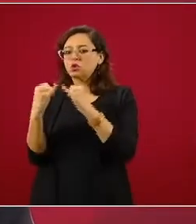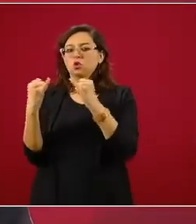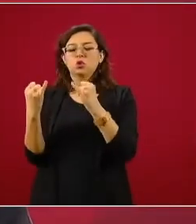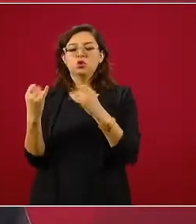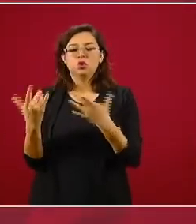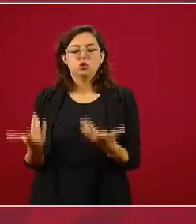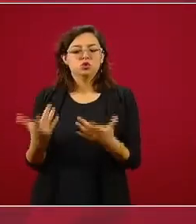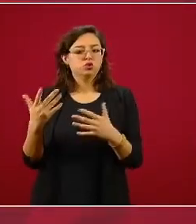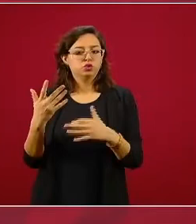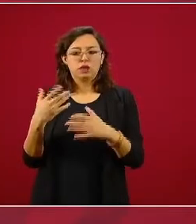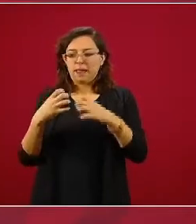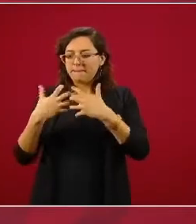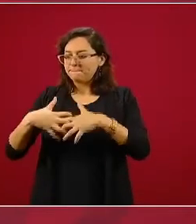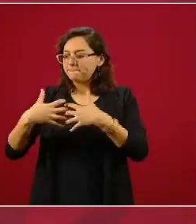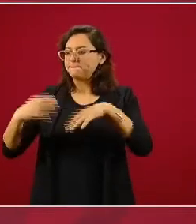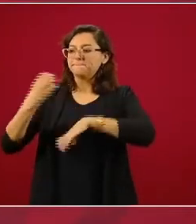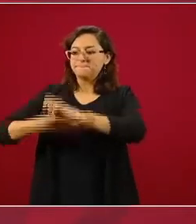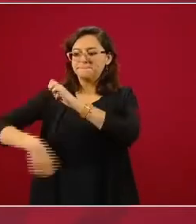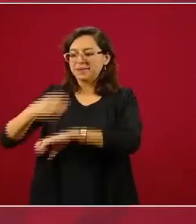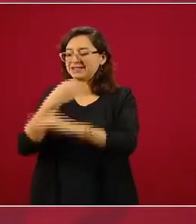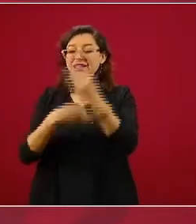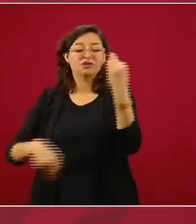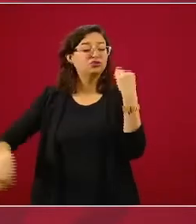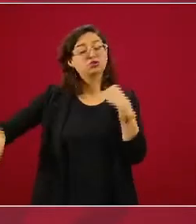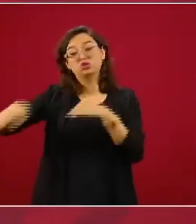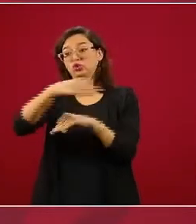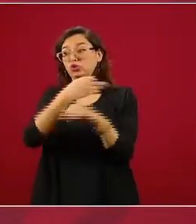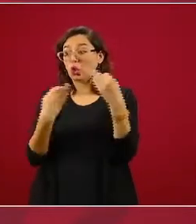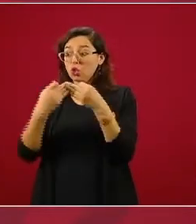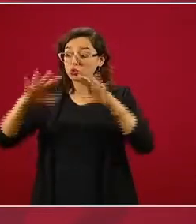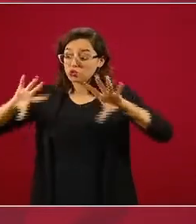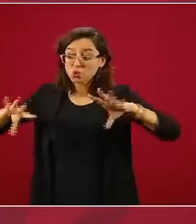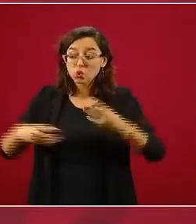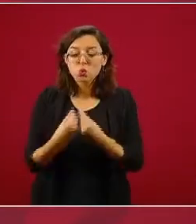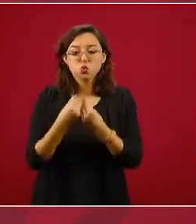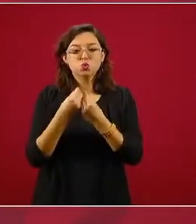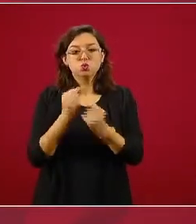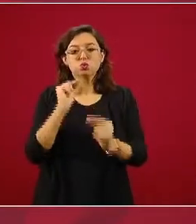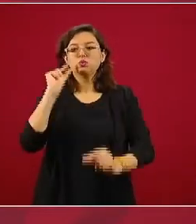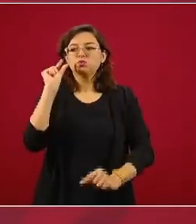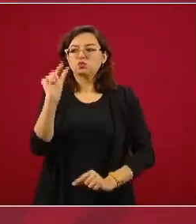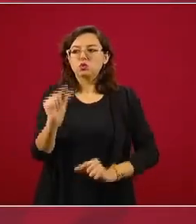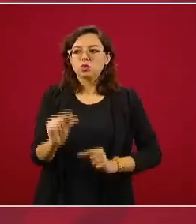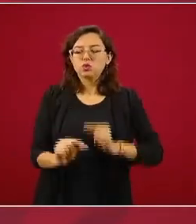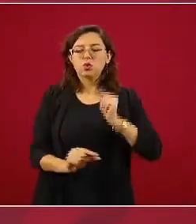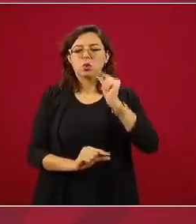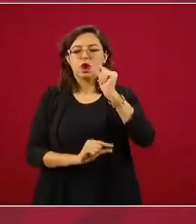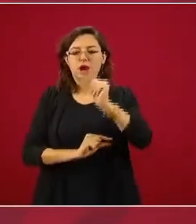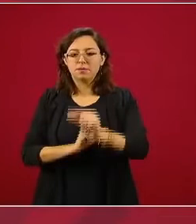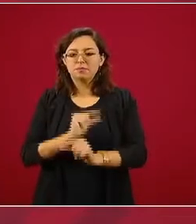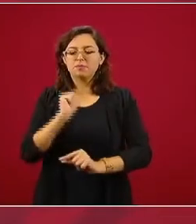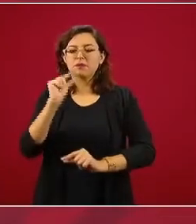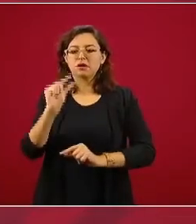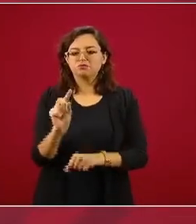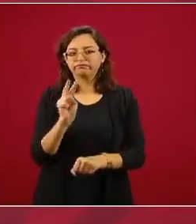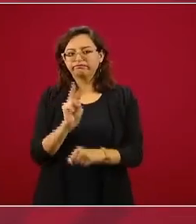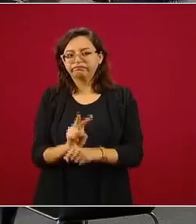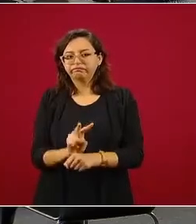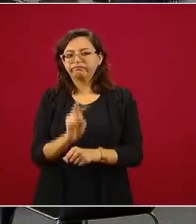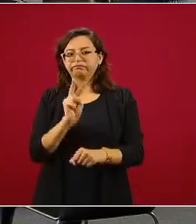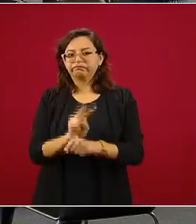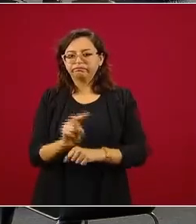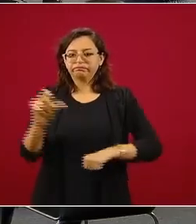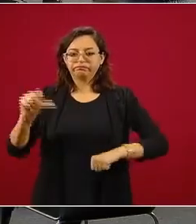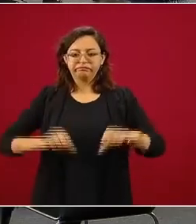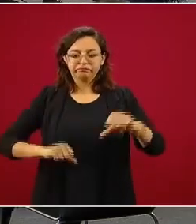las corporaciones, las empresas, para tener un regreso ordenado, escalonado y bien monitoreado.